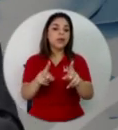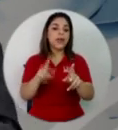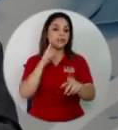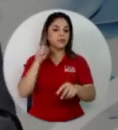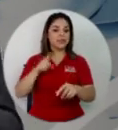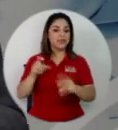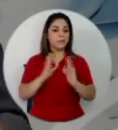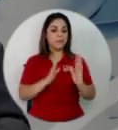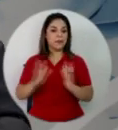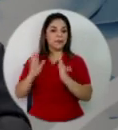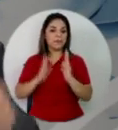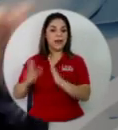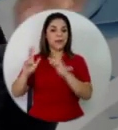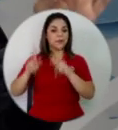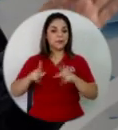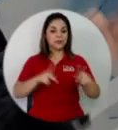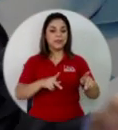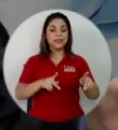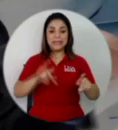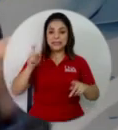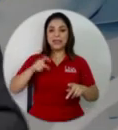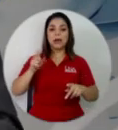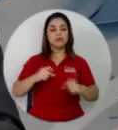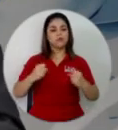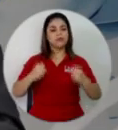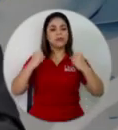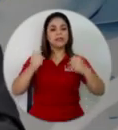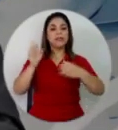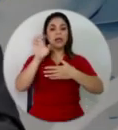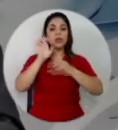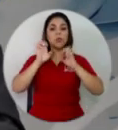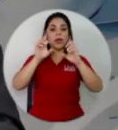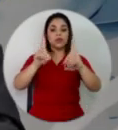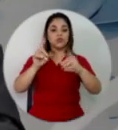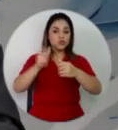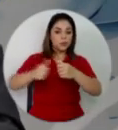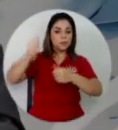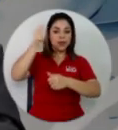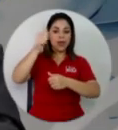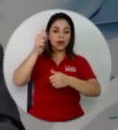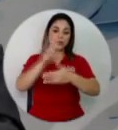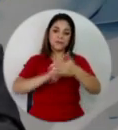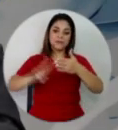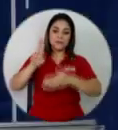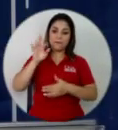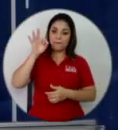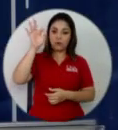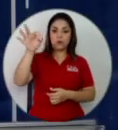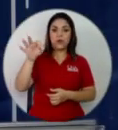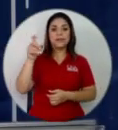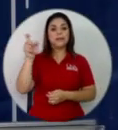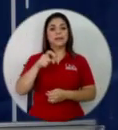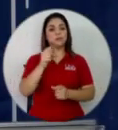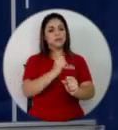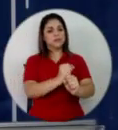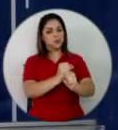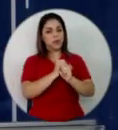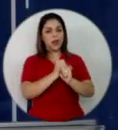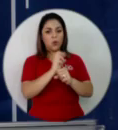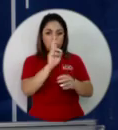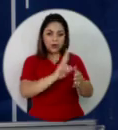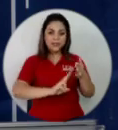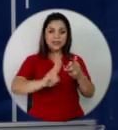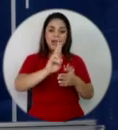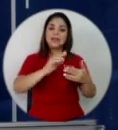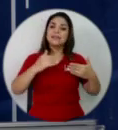está preparada. Y para estar preparada necesitamos fortalecer la educación superior del futuro. Y para eso tenemos que seguir pues asegurando que